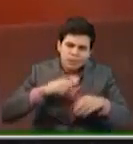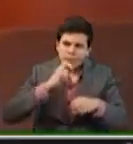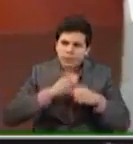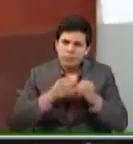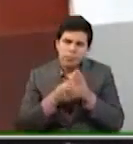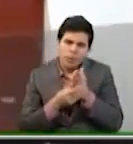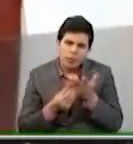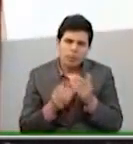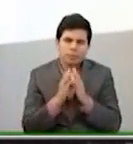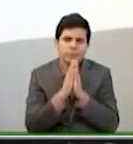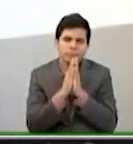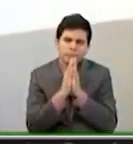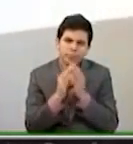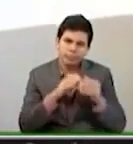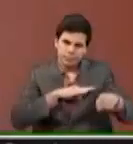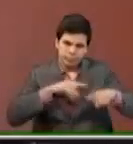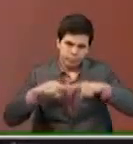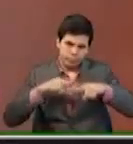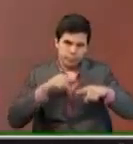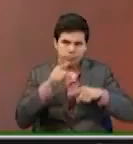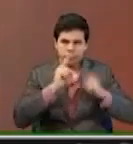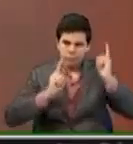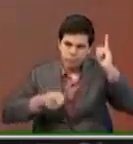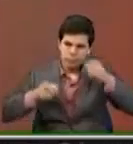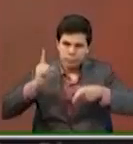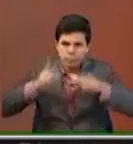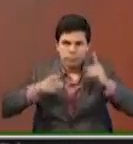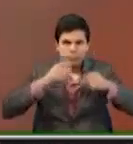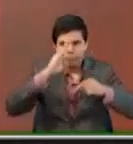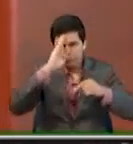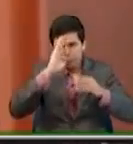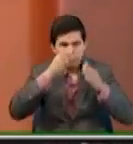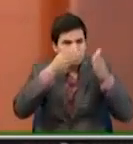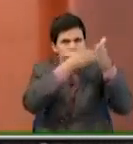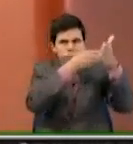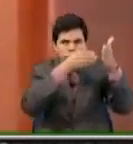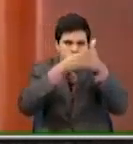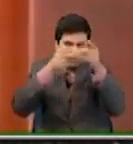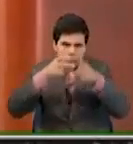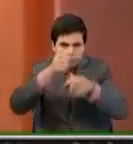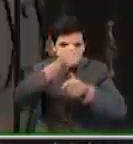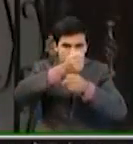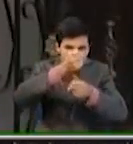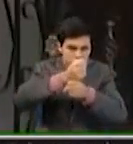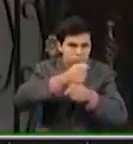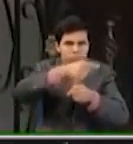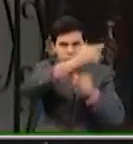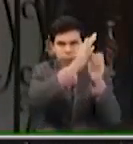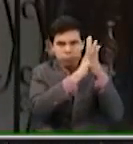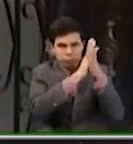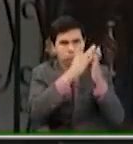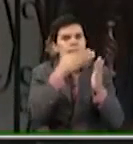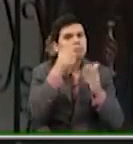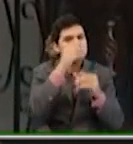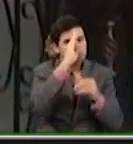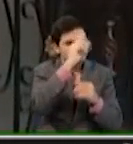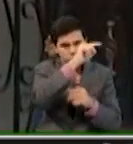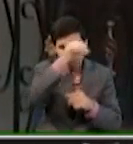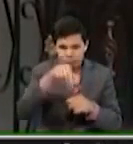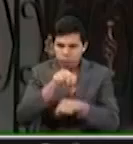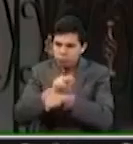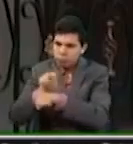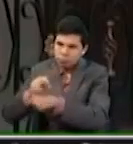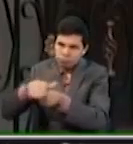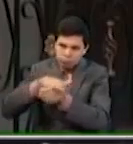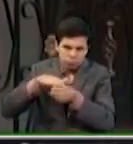señor alcalde que mientras tiene algunas autoridades de policía persiguiendo a la gente trabajadora en el centro, debería sacarlos a patrullar los